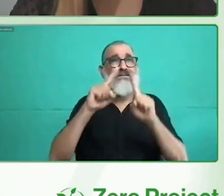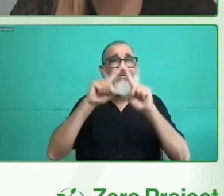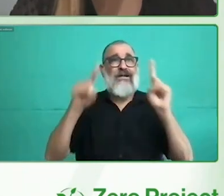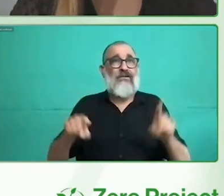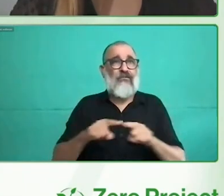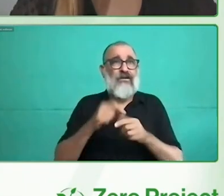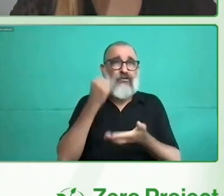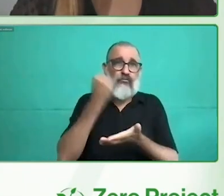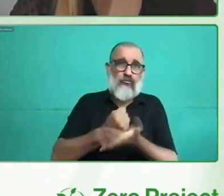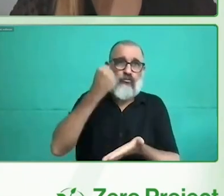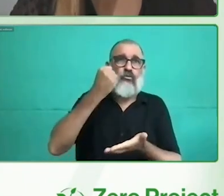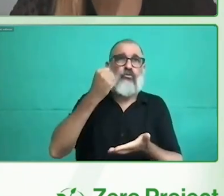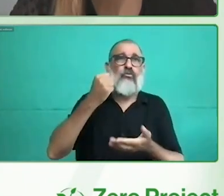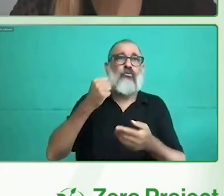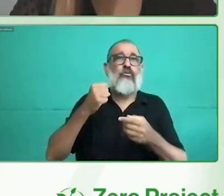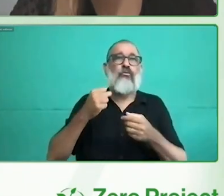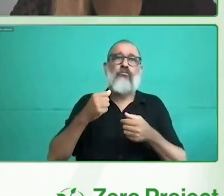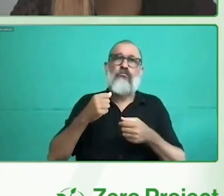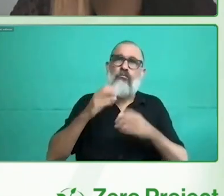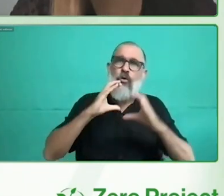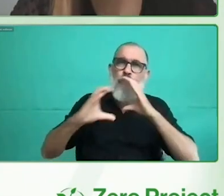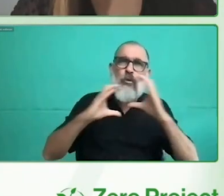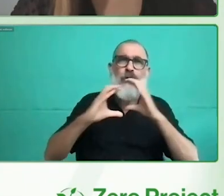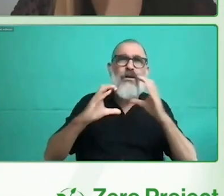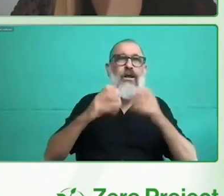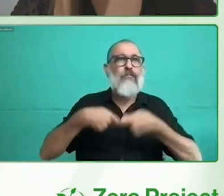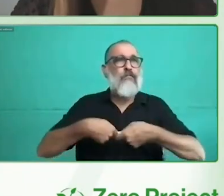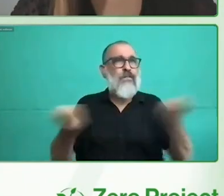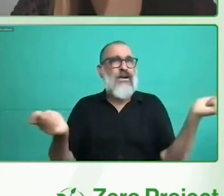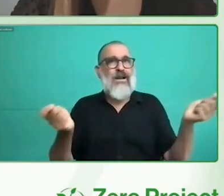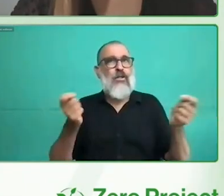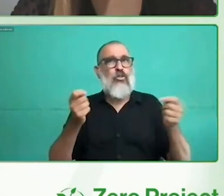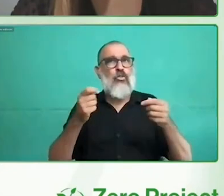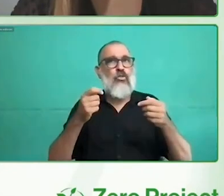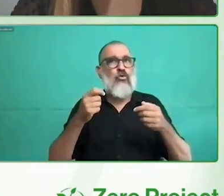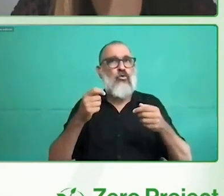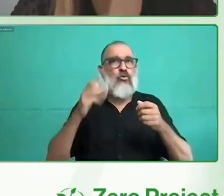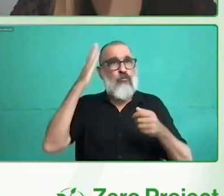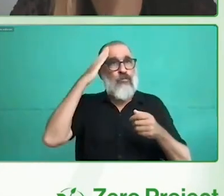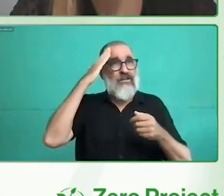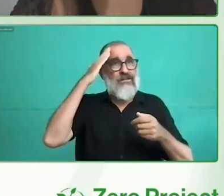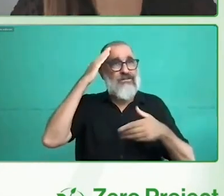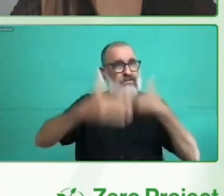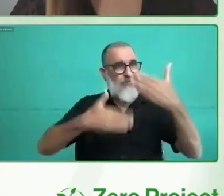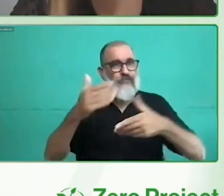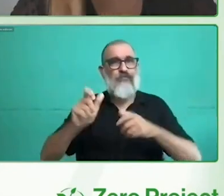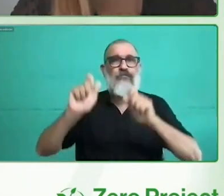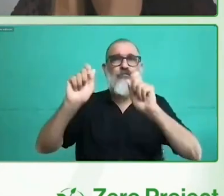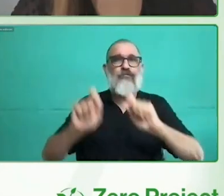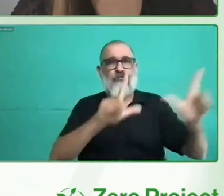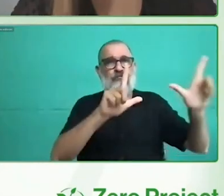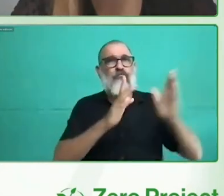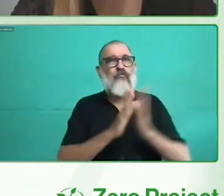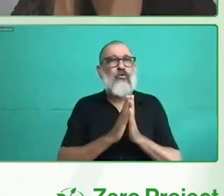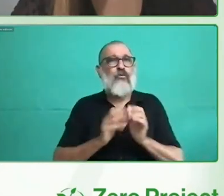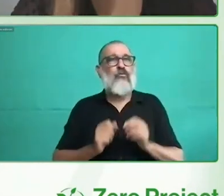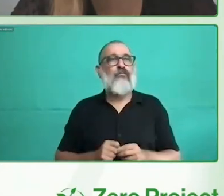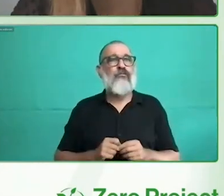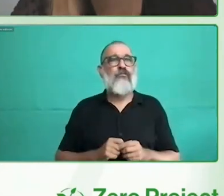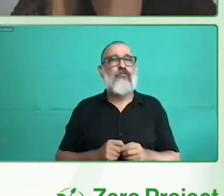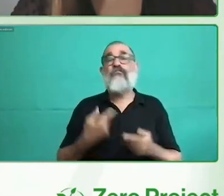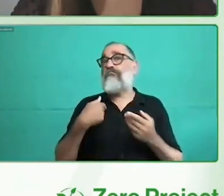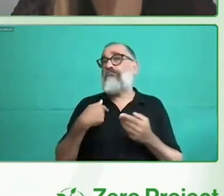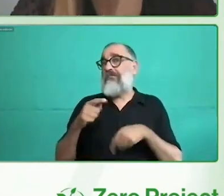Para finalizar, algunas lecciones aprendidas son que en nuestra experiencia el trabajo con el gobierno ha